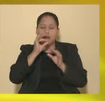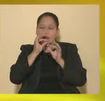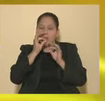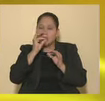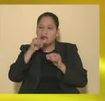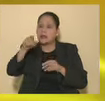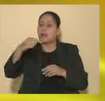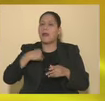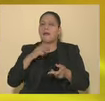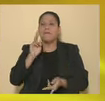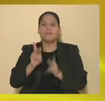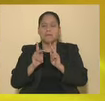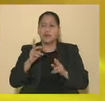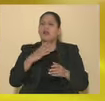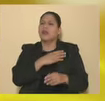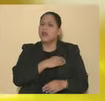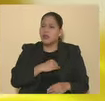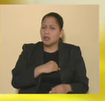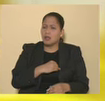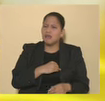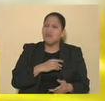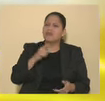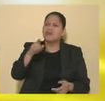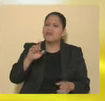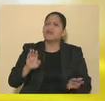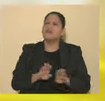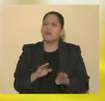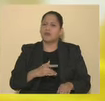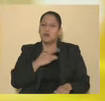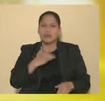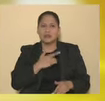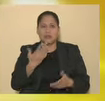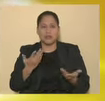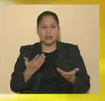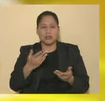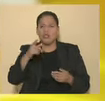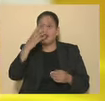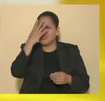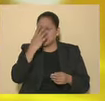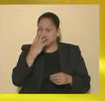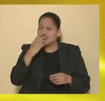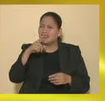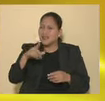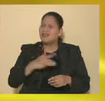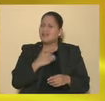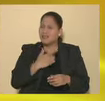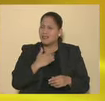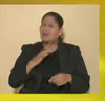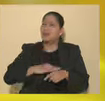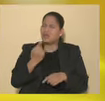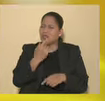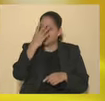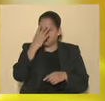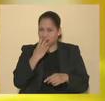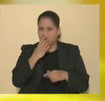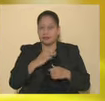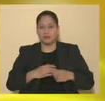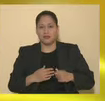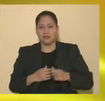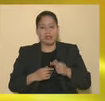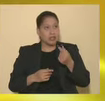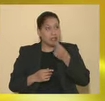sentarse a dialogar. Hijo, ¿qué es para ti, por ejemplo, la tristeza? ¿Qué es la tristeza? ¿Qué entiendes? Pero un niño de